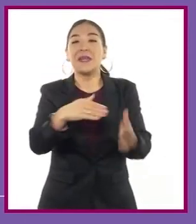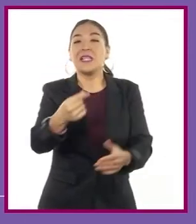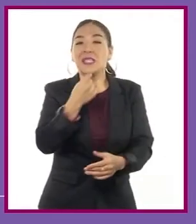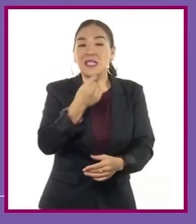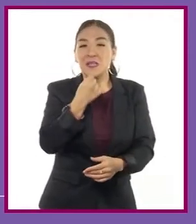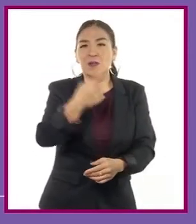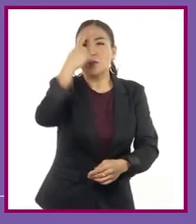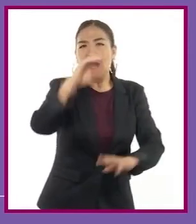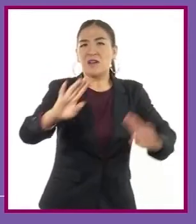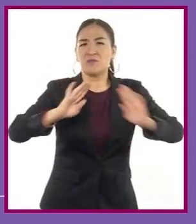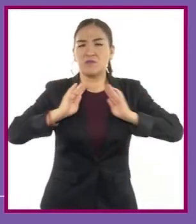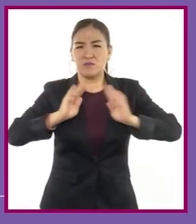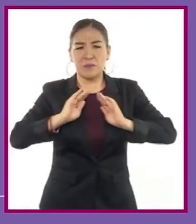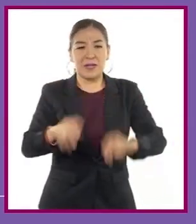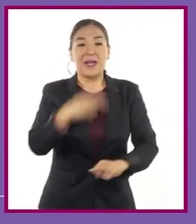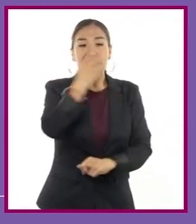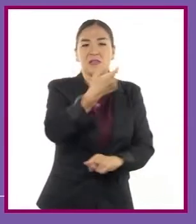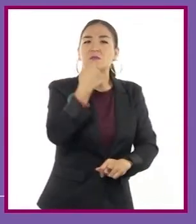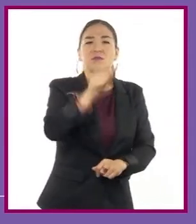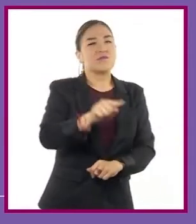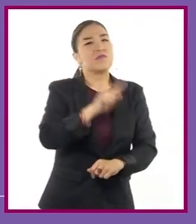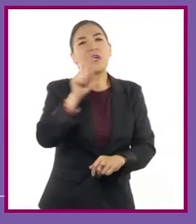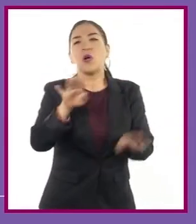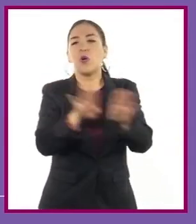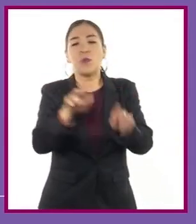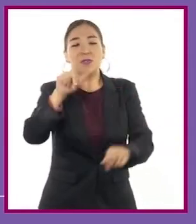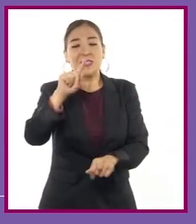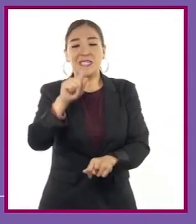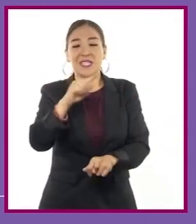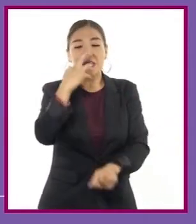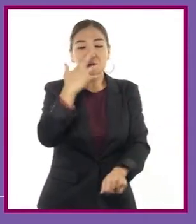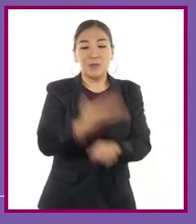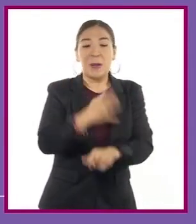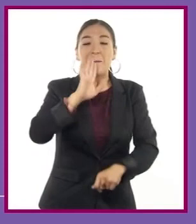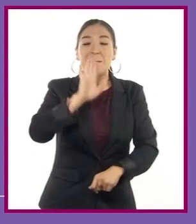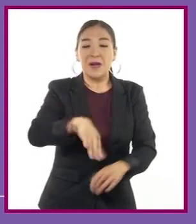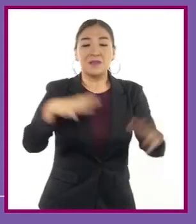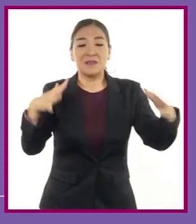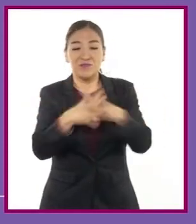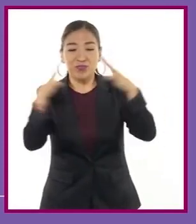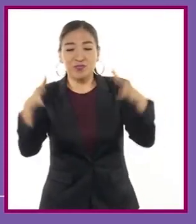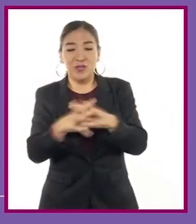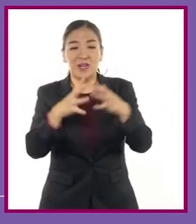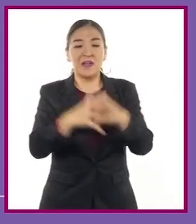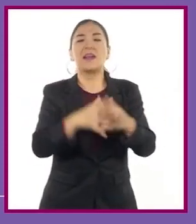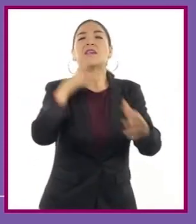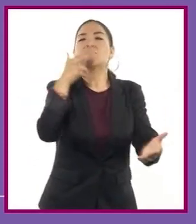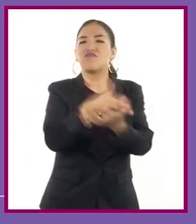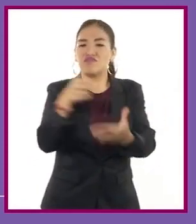fiscalía acusó a Ongwen de 70 cargos de crímenes de guerra y de lesa humanidad,